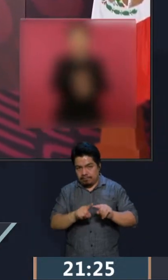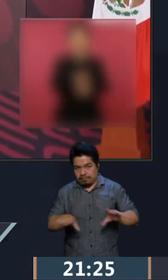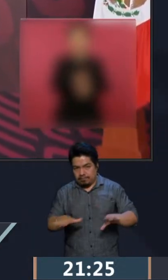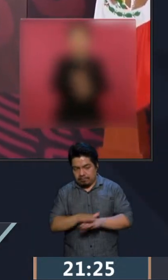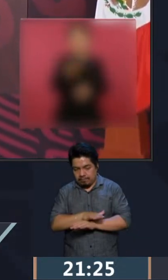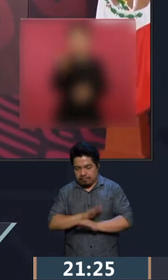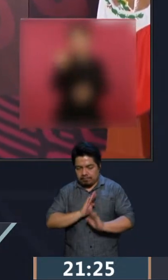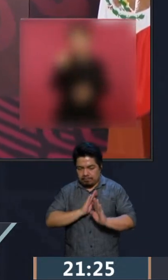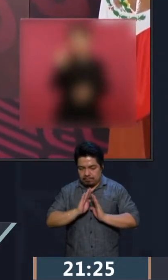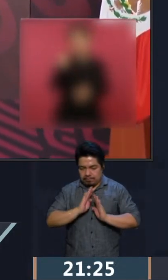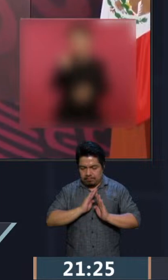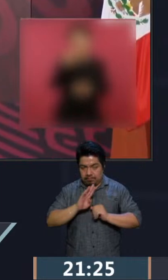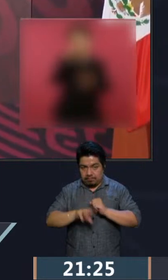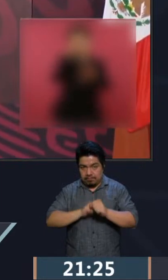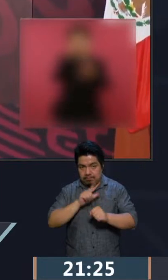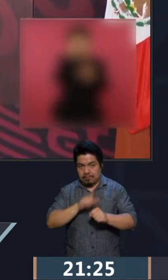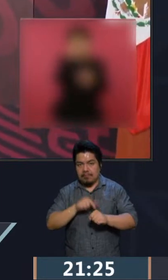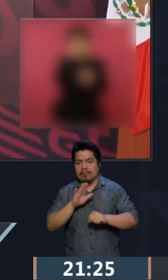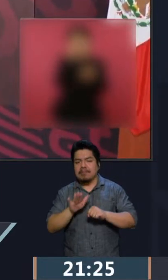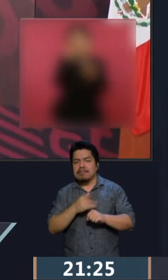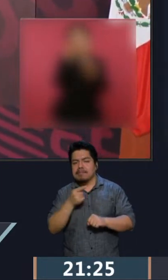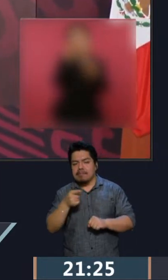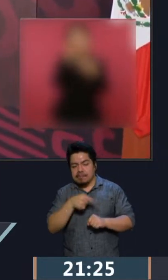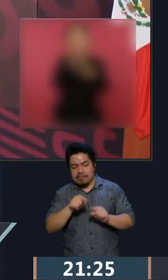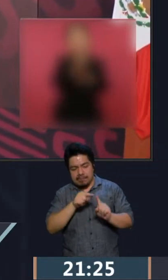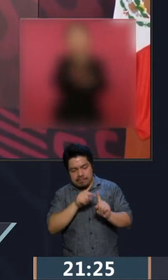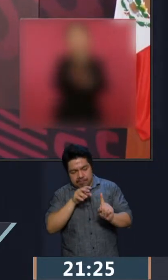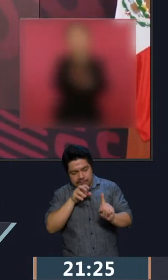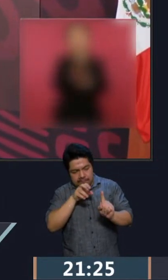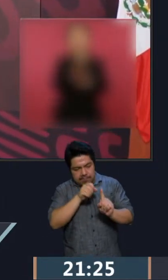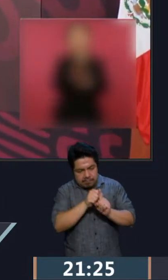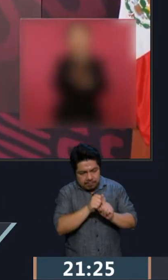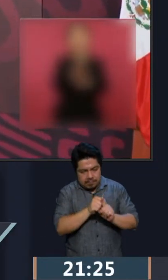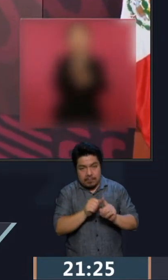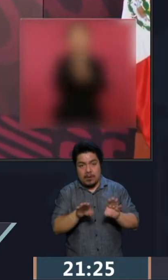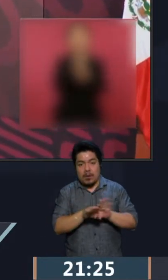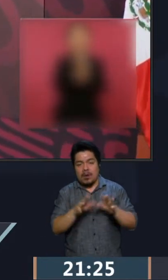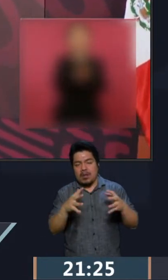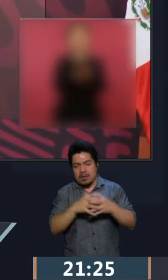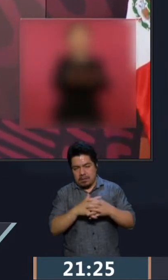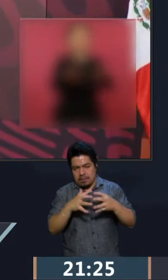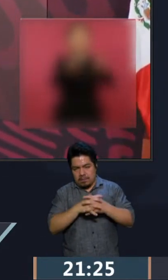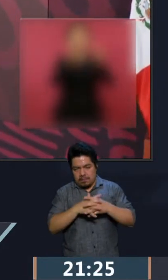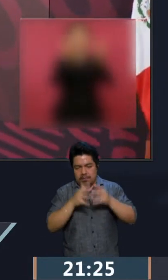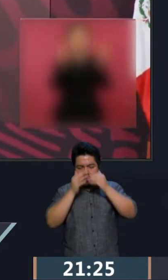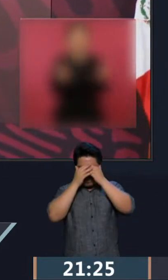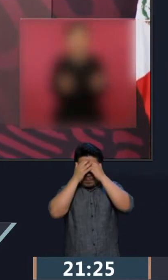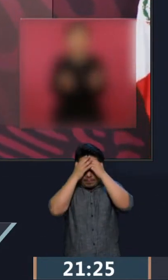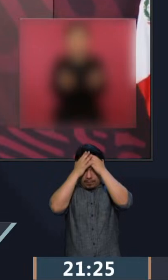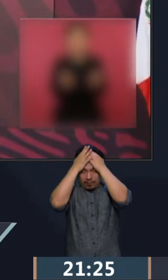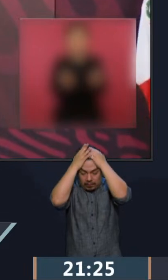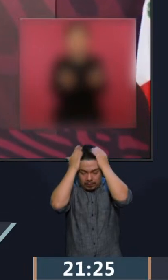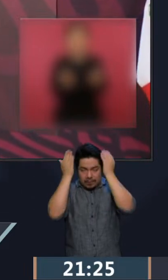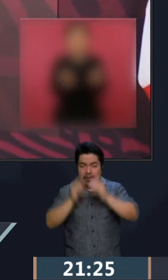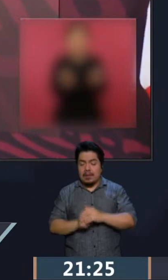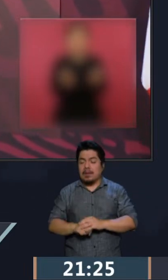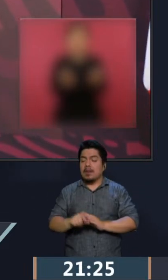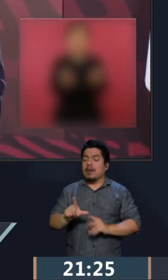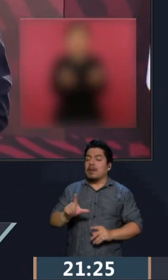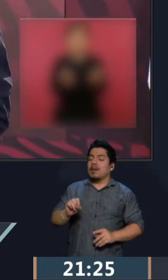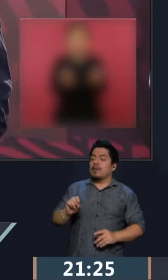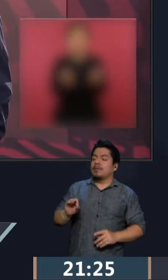militares tradicionales para lograr un objetivo de combate bélico. En el sentido estricto de la palabra, el lawfare es